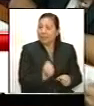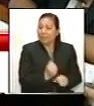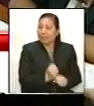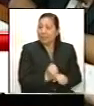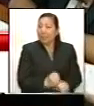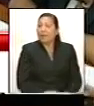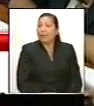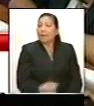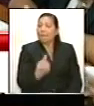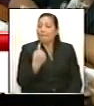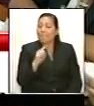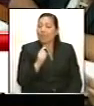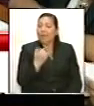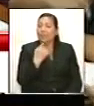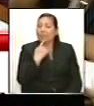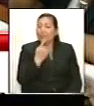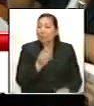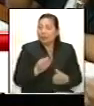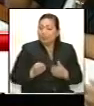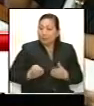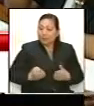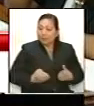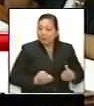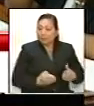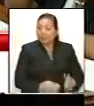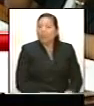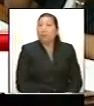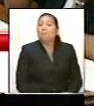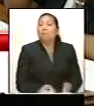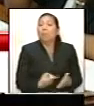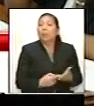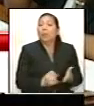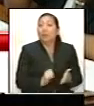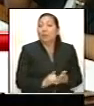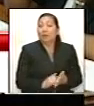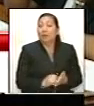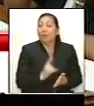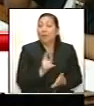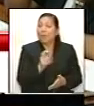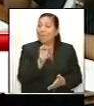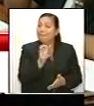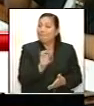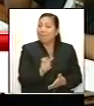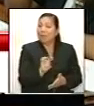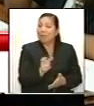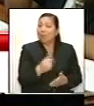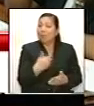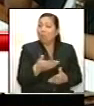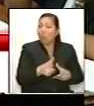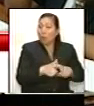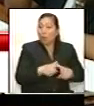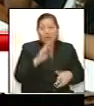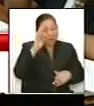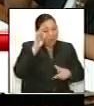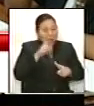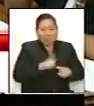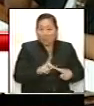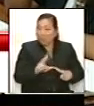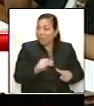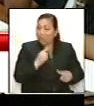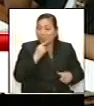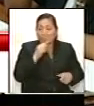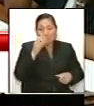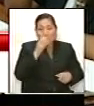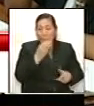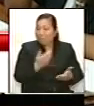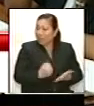trabajo para establecer las rutas de atención, porque si un ciudadano va a ir a la comisaría, no solo va a ir en